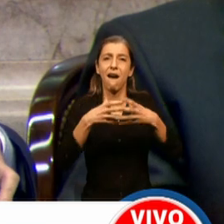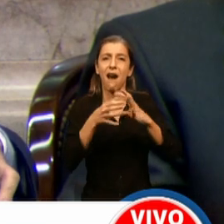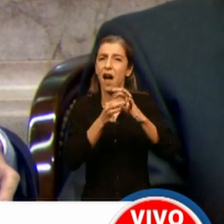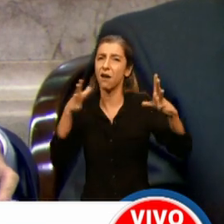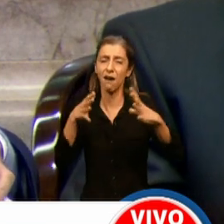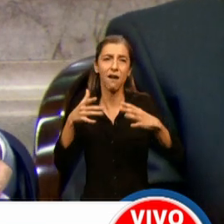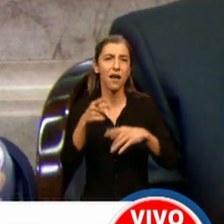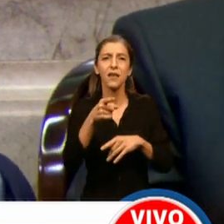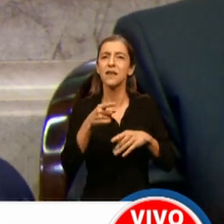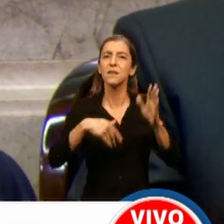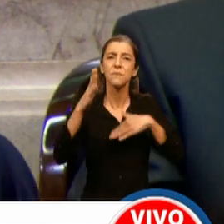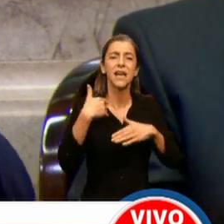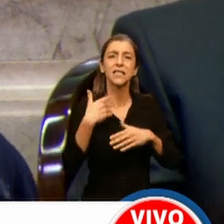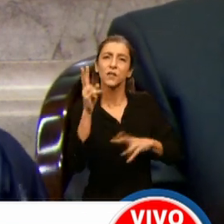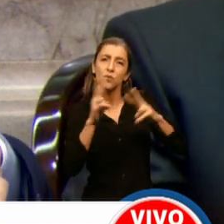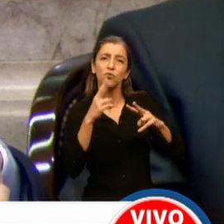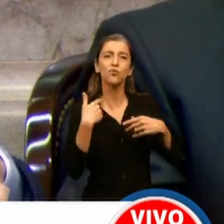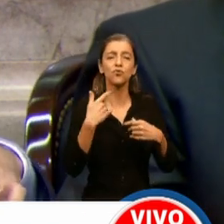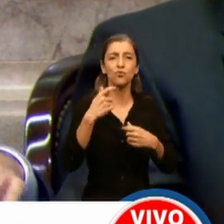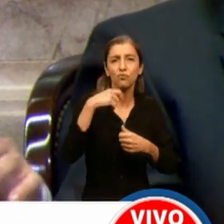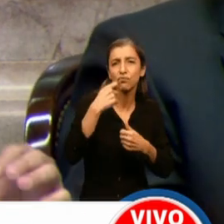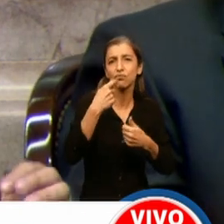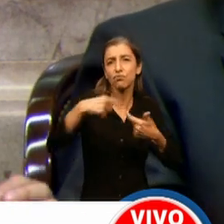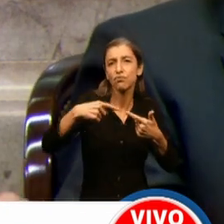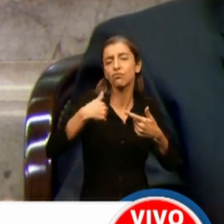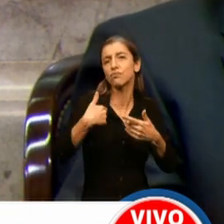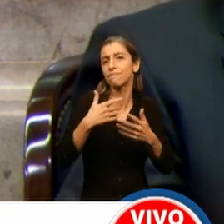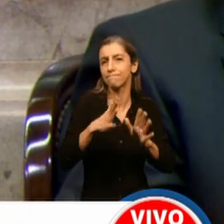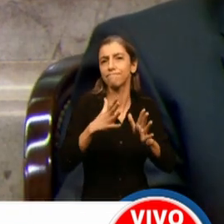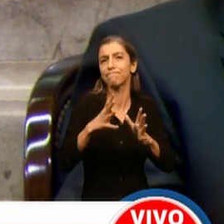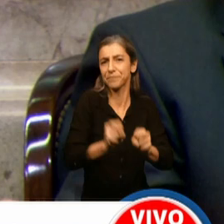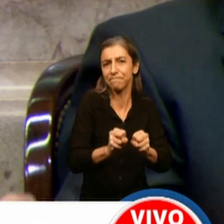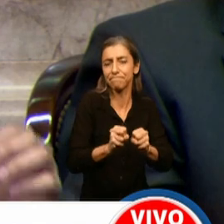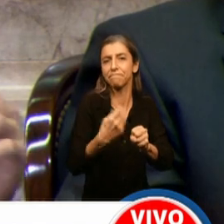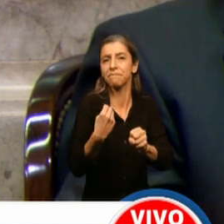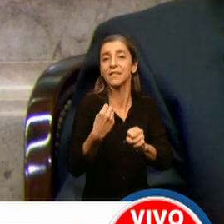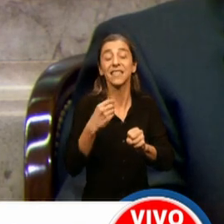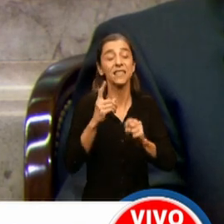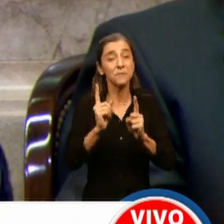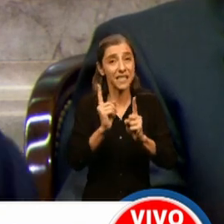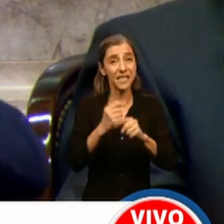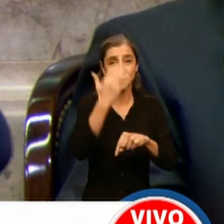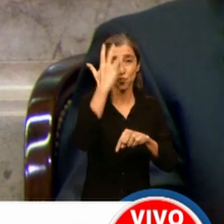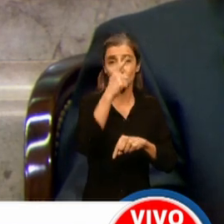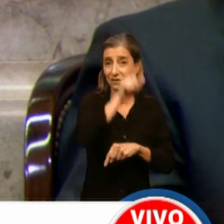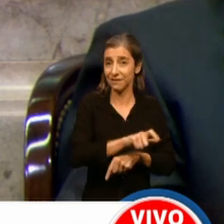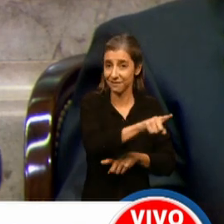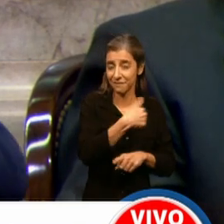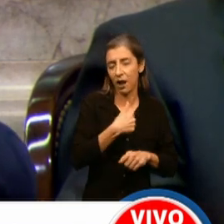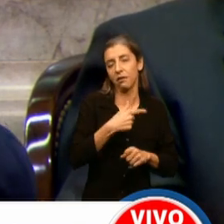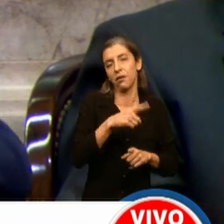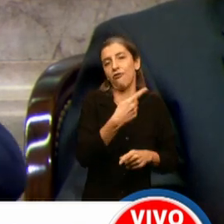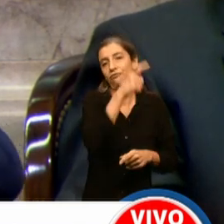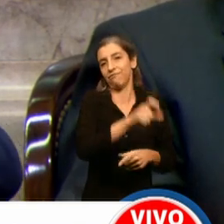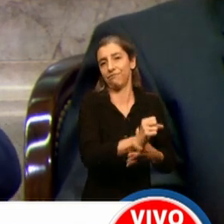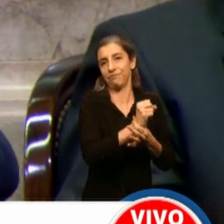solo objeto de extraer mulas y ganado fue planificado también esto por san martín otro gran otro de los grandes